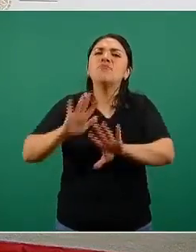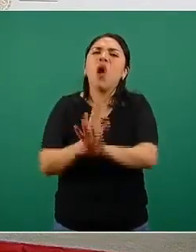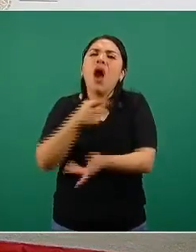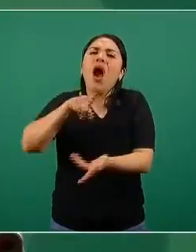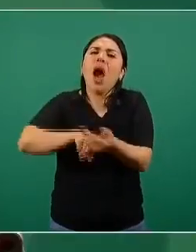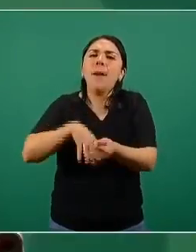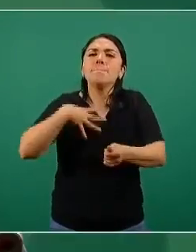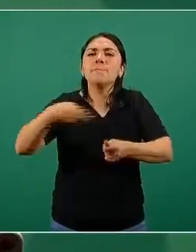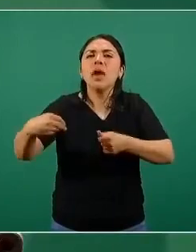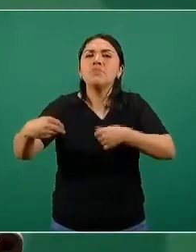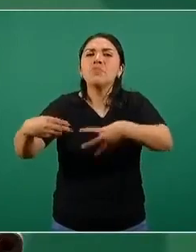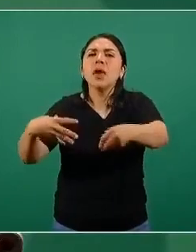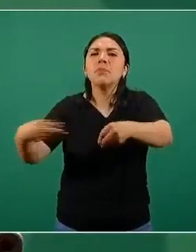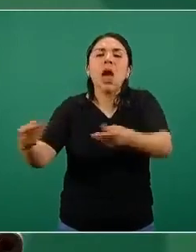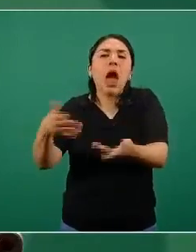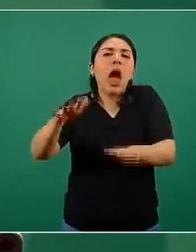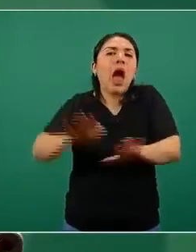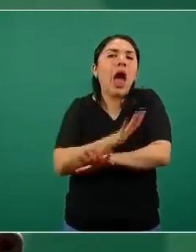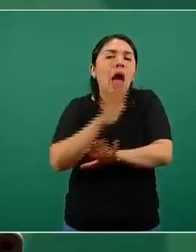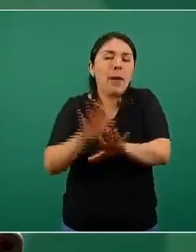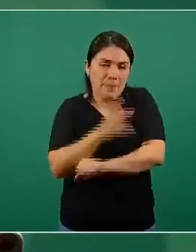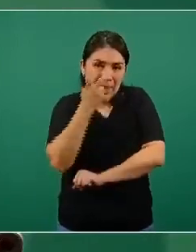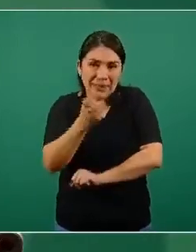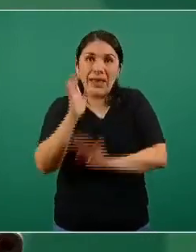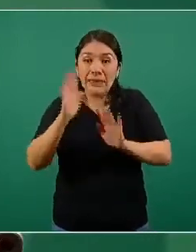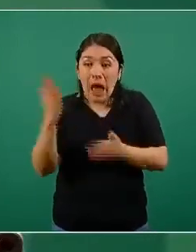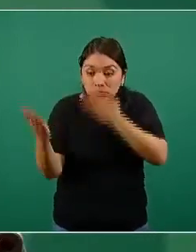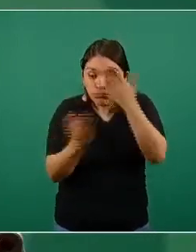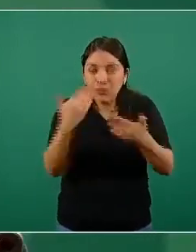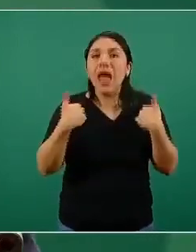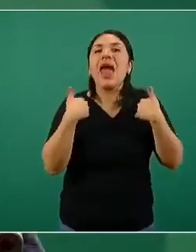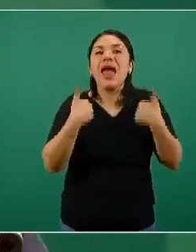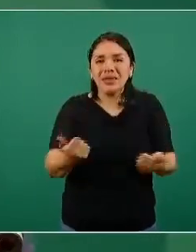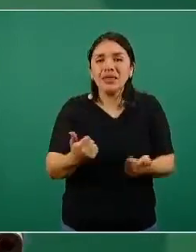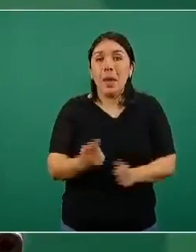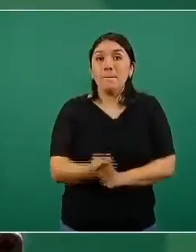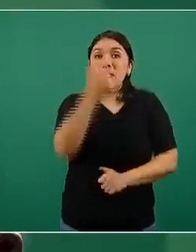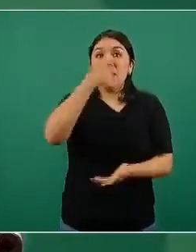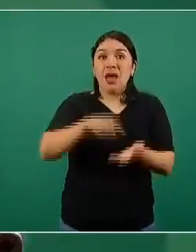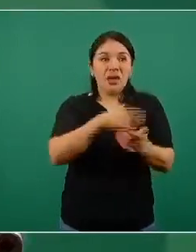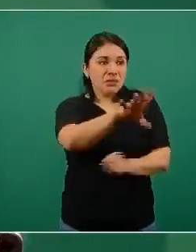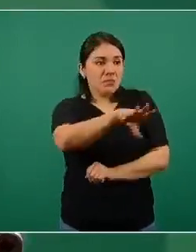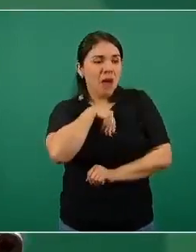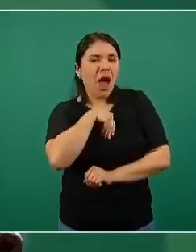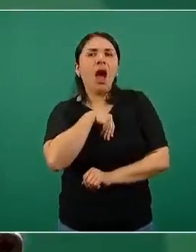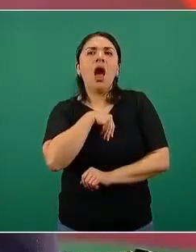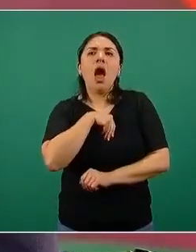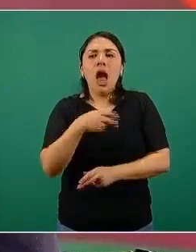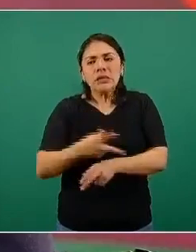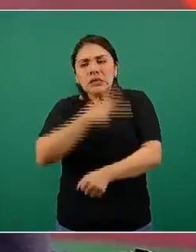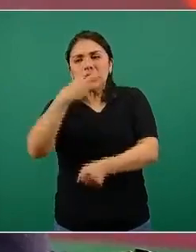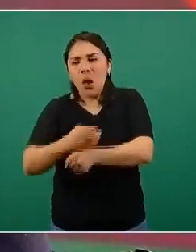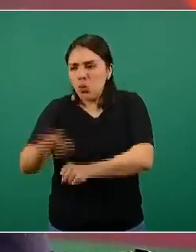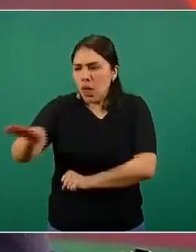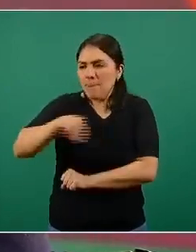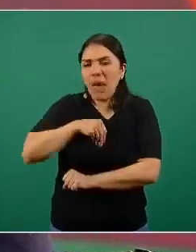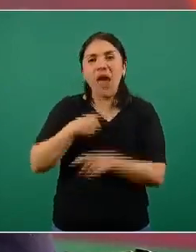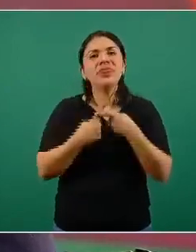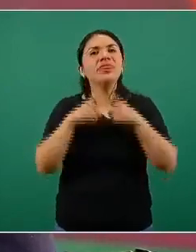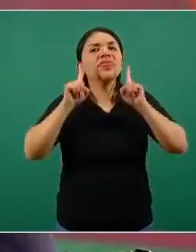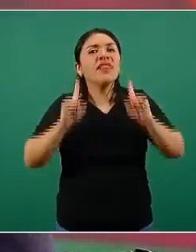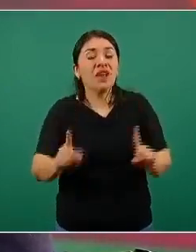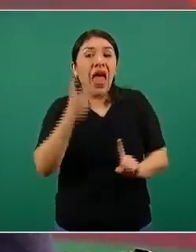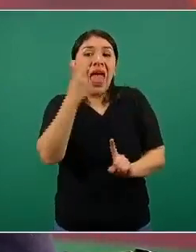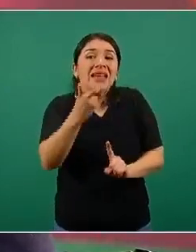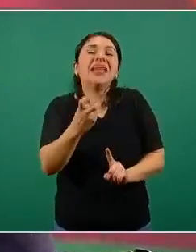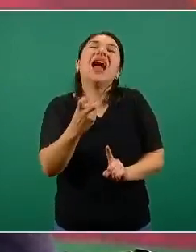decir, en efecto, este virus es distinto, es ligeramente distinto al primero que tuvo en su primer evento. Pero esto es un ejercicio de secuenciación,